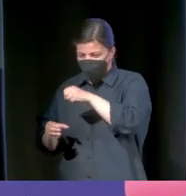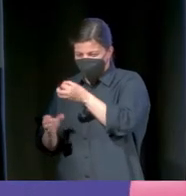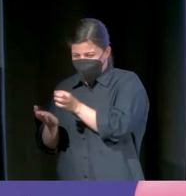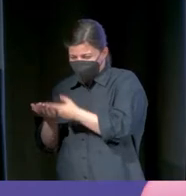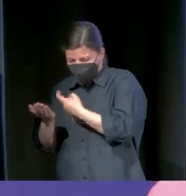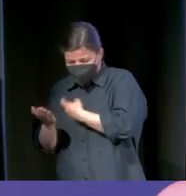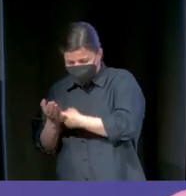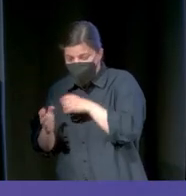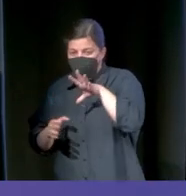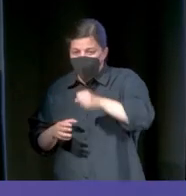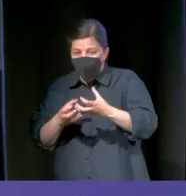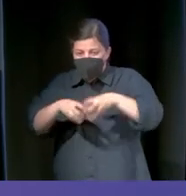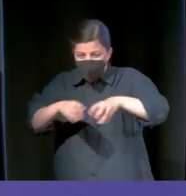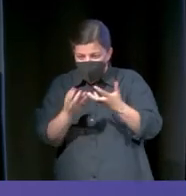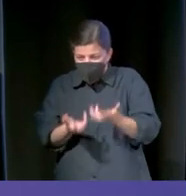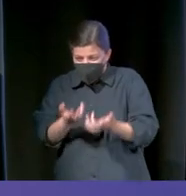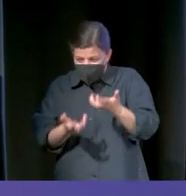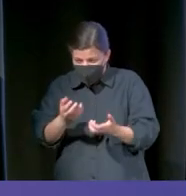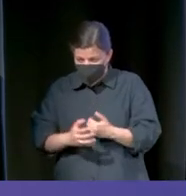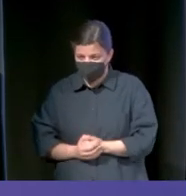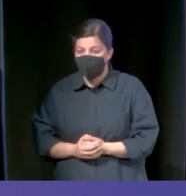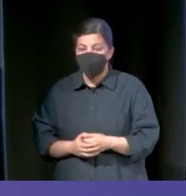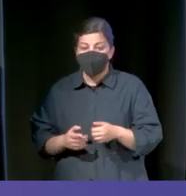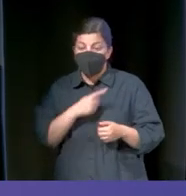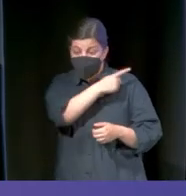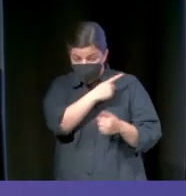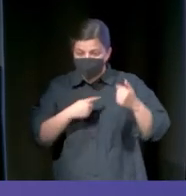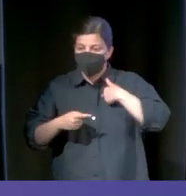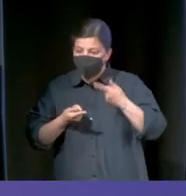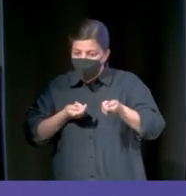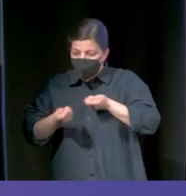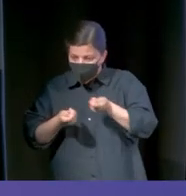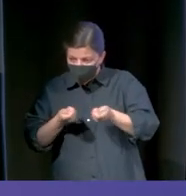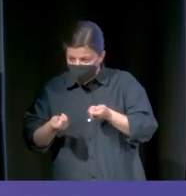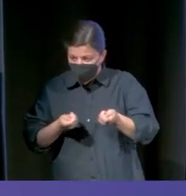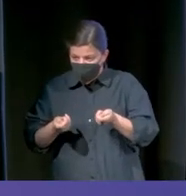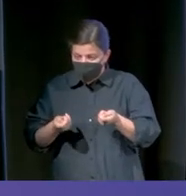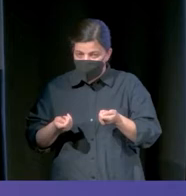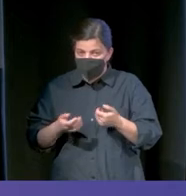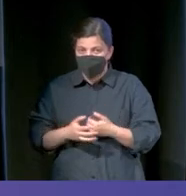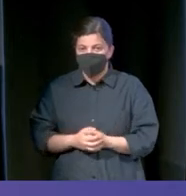un huevo frito esto es lo que yo manejo favorito